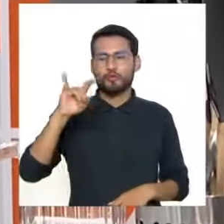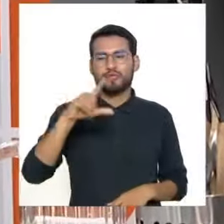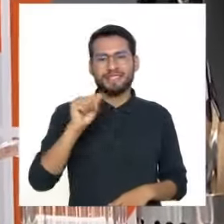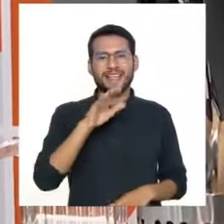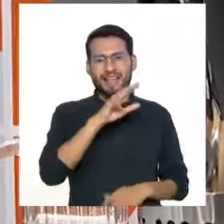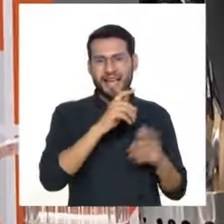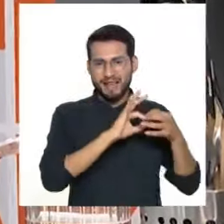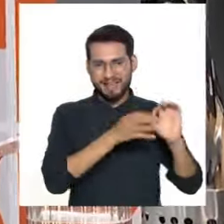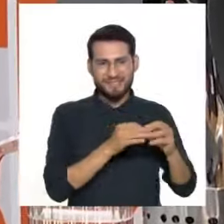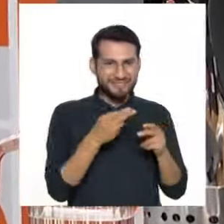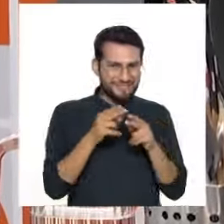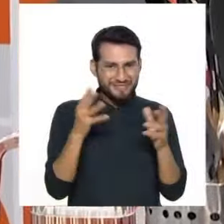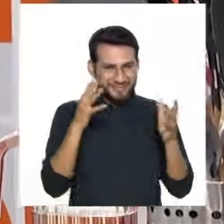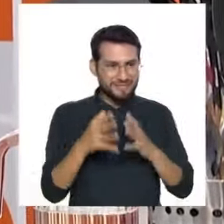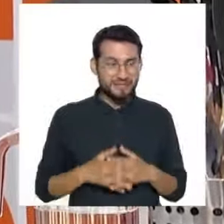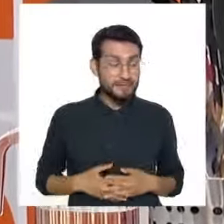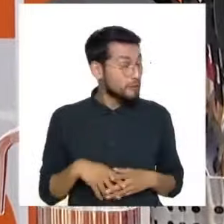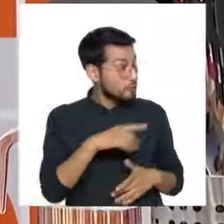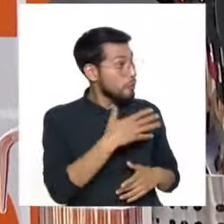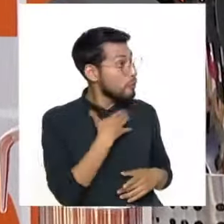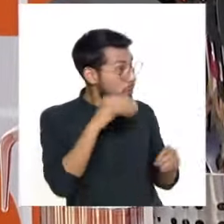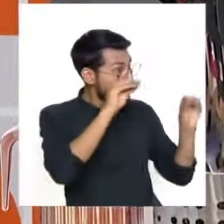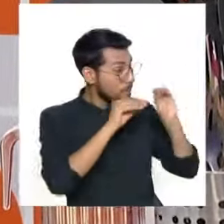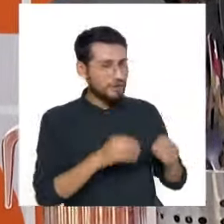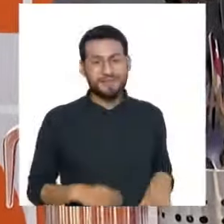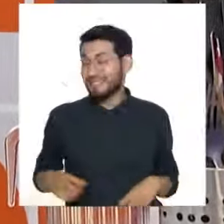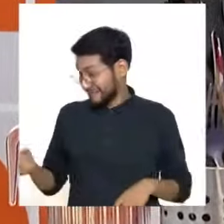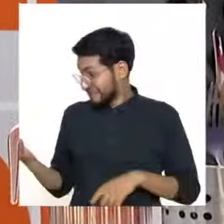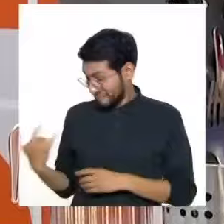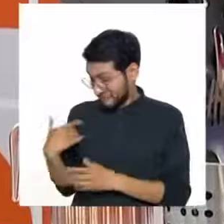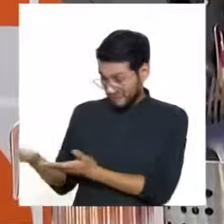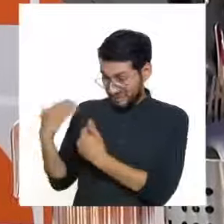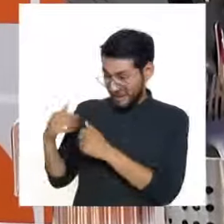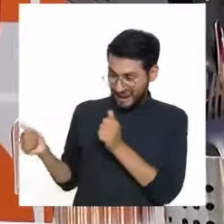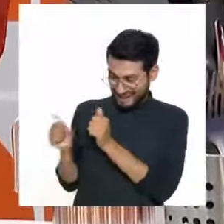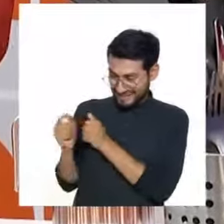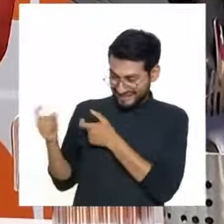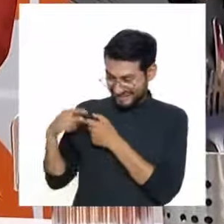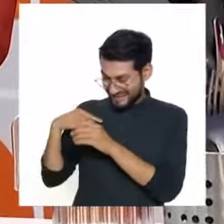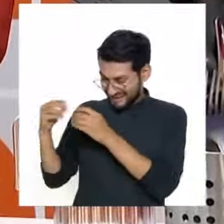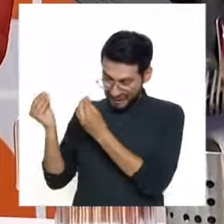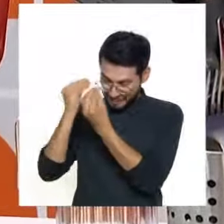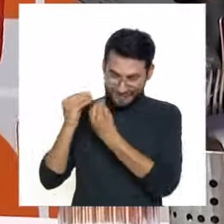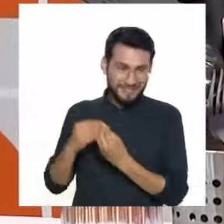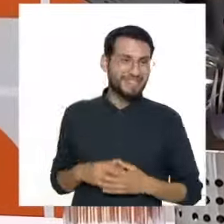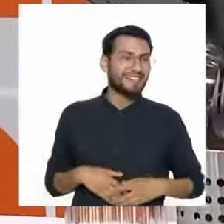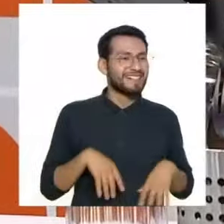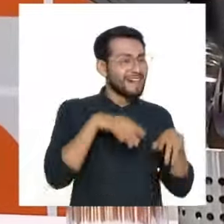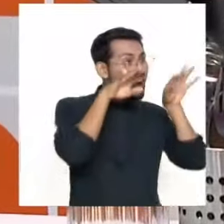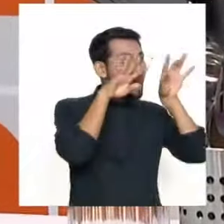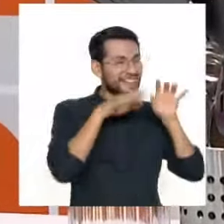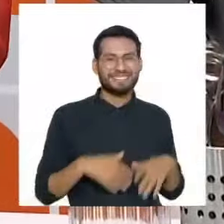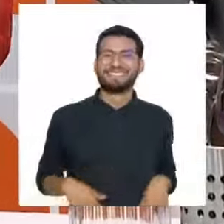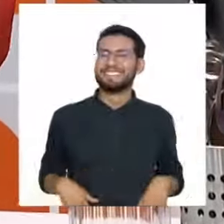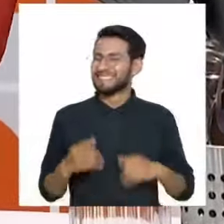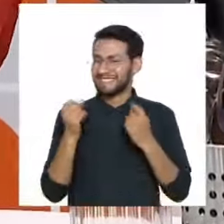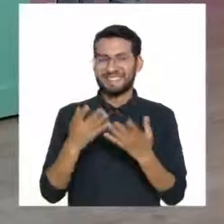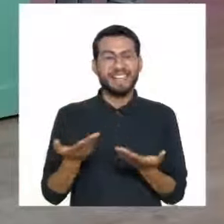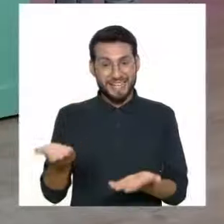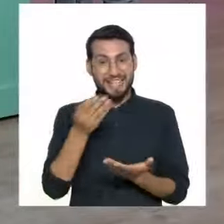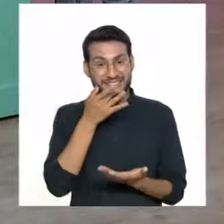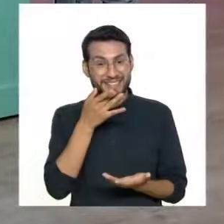poco ocupados no necesitas una maquilladora yo yo creo que puedo llevar la maquilladora porque a cae la pestaña Nicolás bueno ahora sí